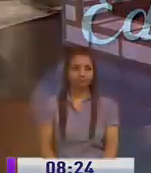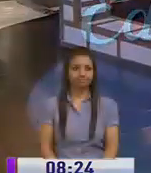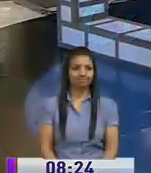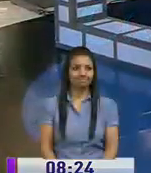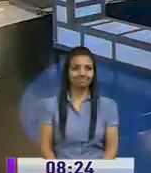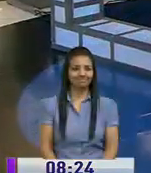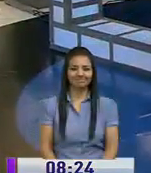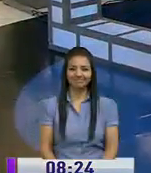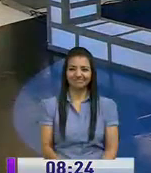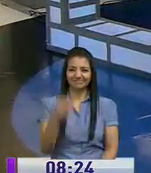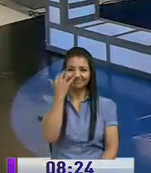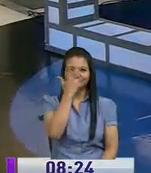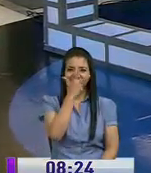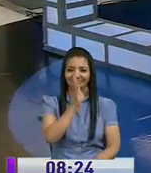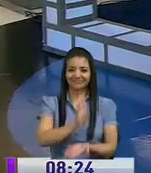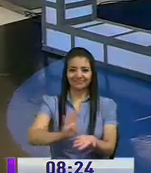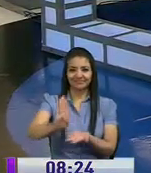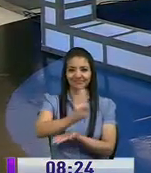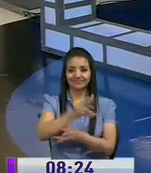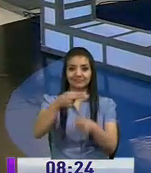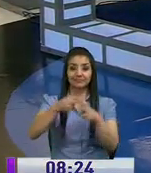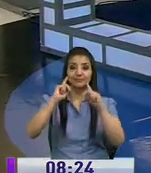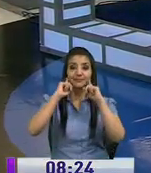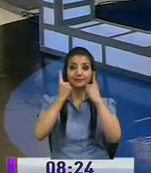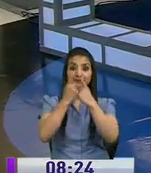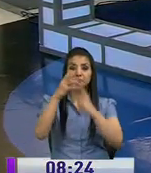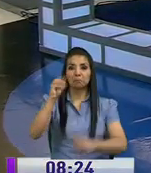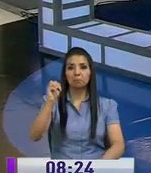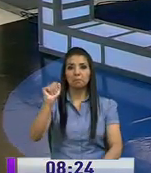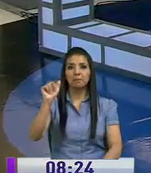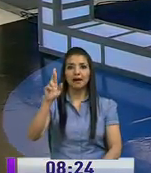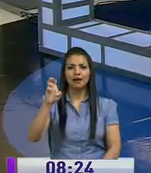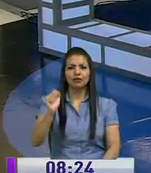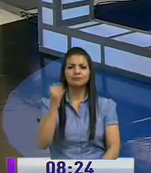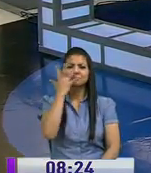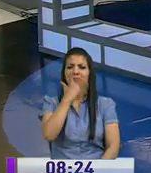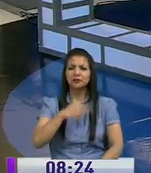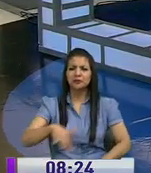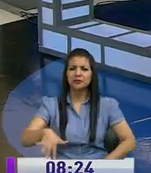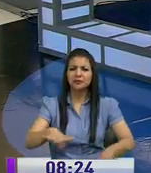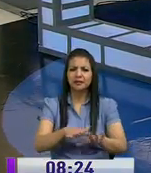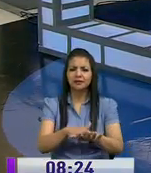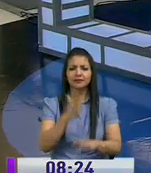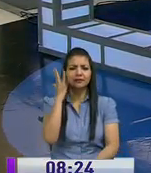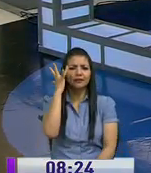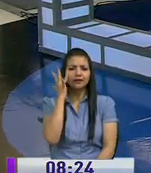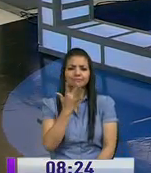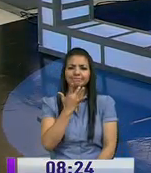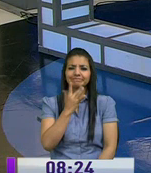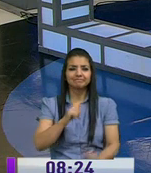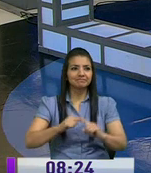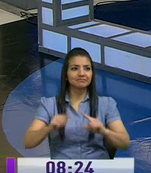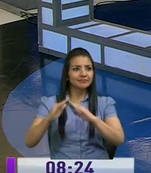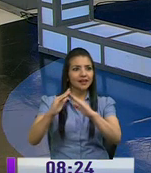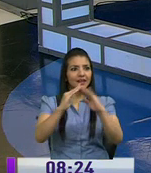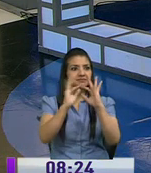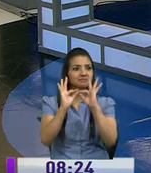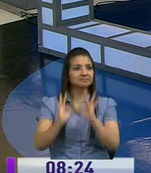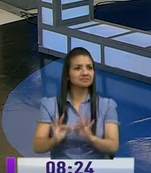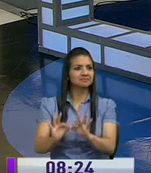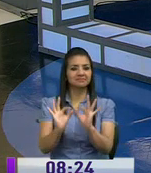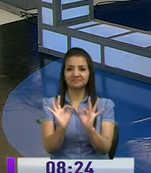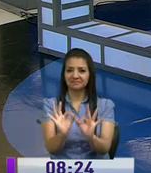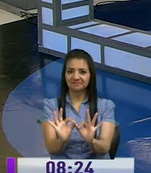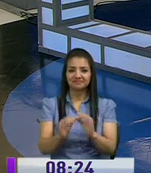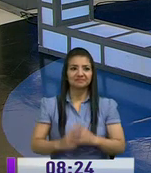Qué lindo es este barrio de San Marcos, Ali, querida. Muy lindísimo, es pintoresco, tiene unos colores en sus casas, está tan arregladito.